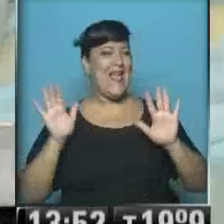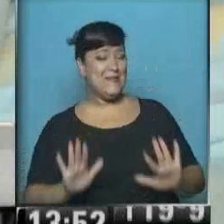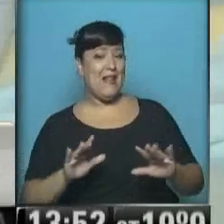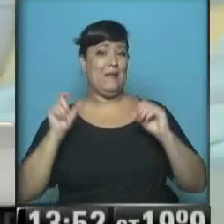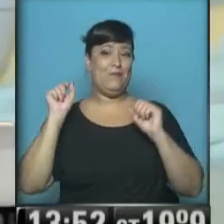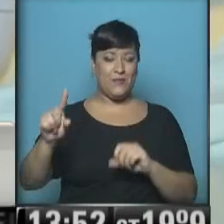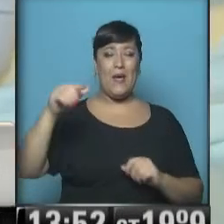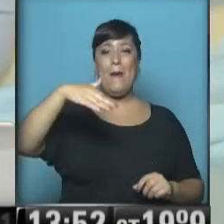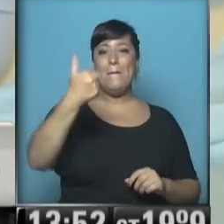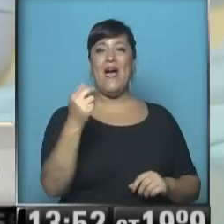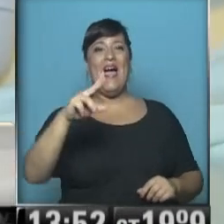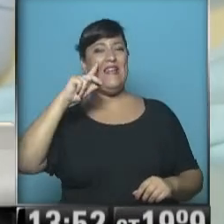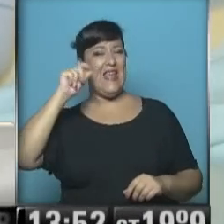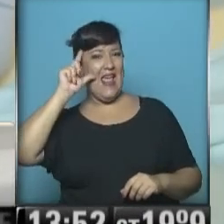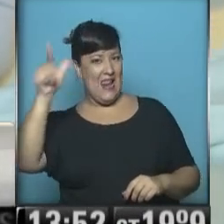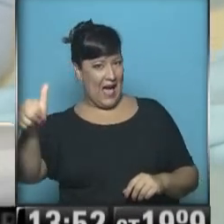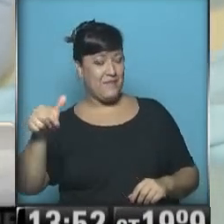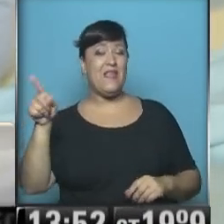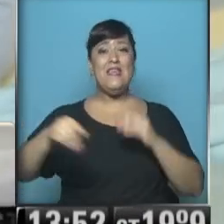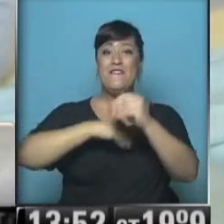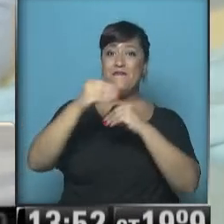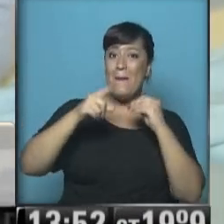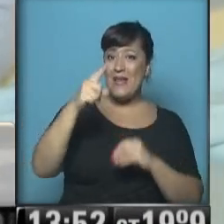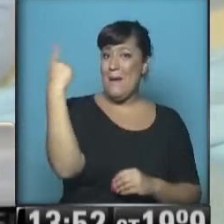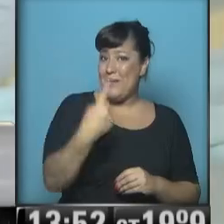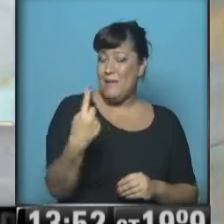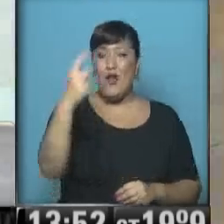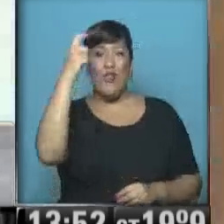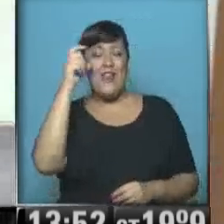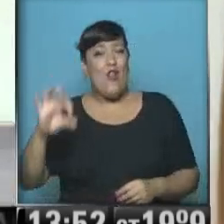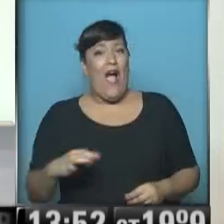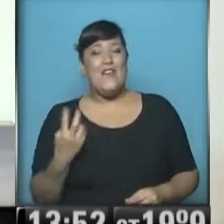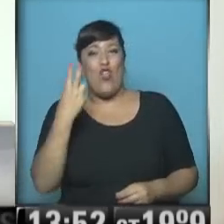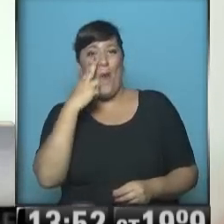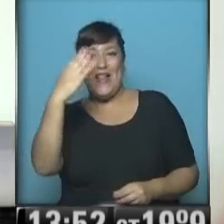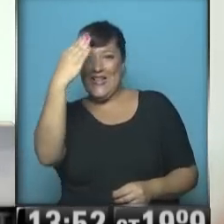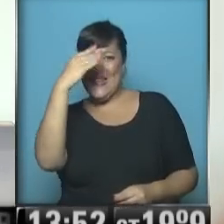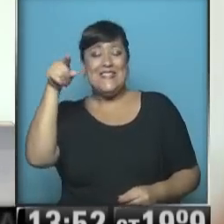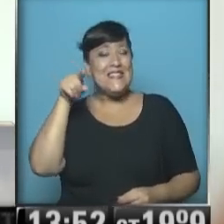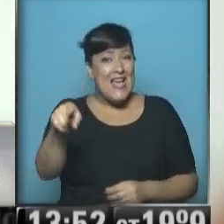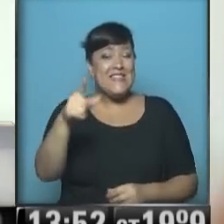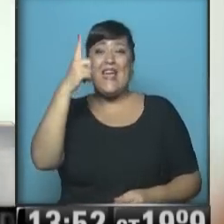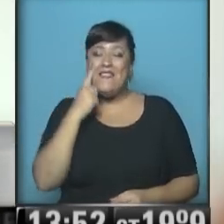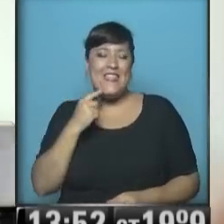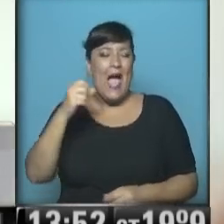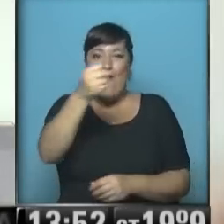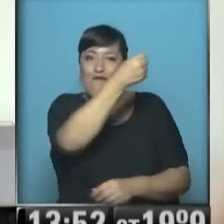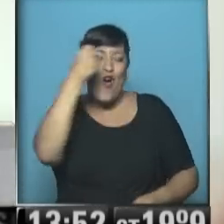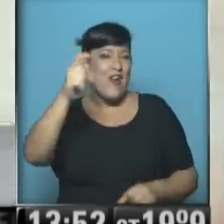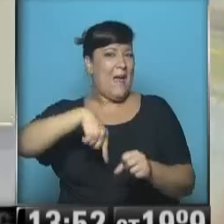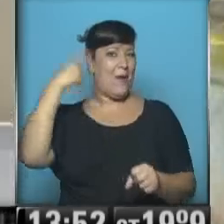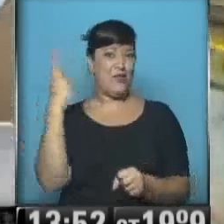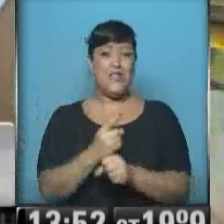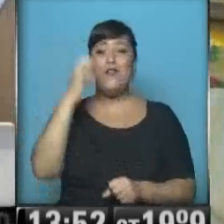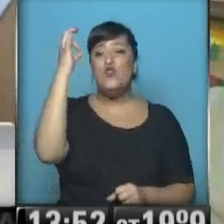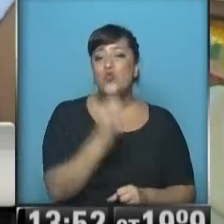Mariela Cáceres y su familia, este 1 de enero de 2015 será un día imborrable. Yo estaba